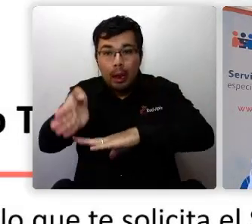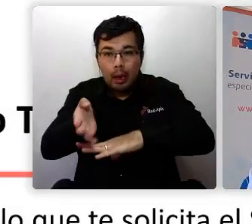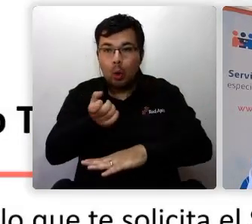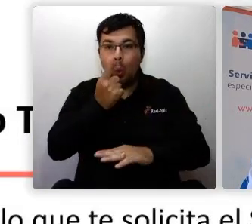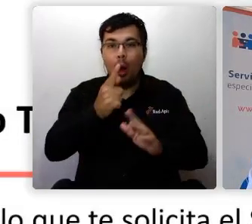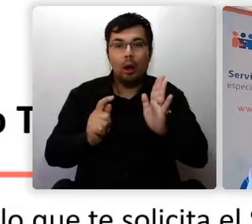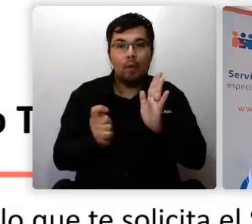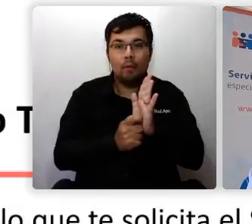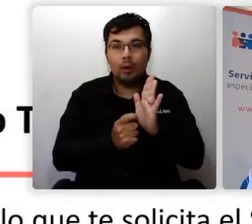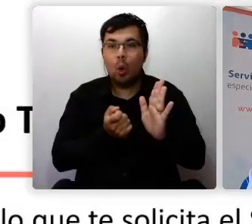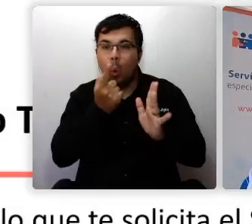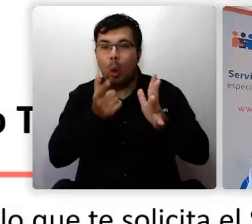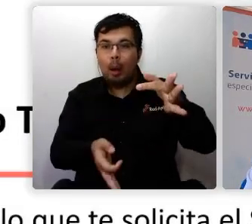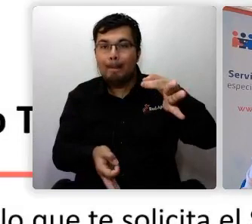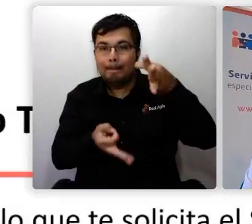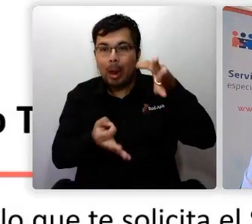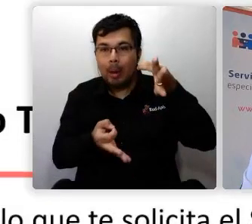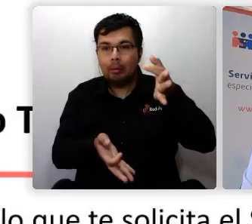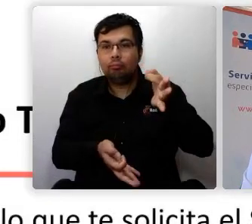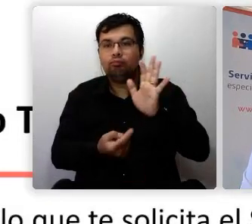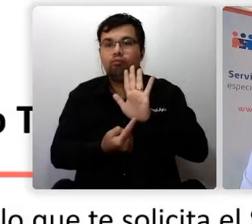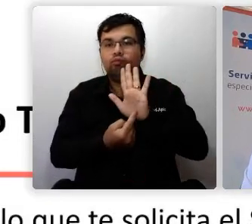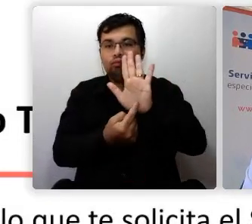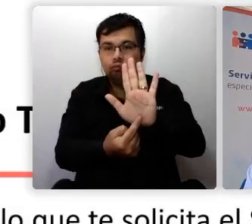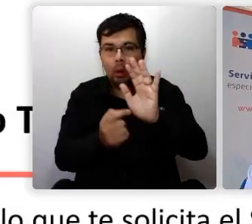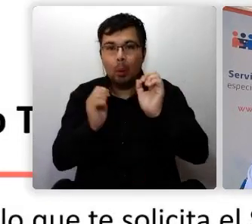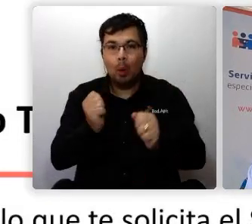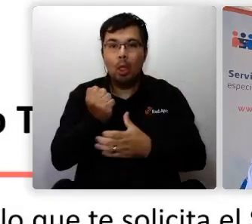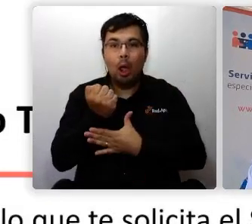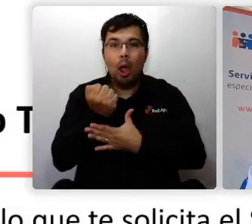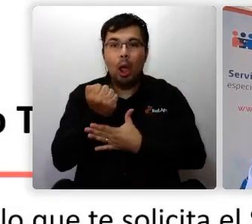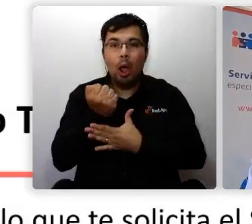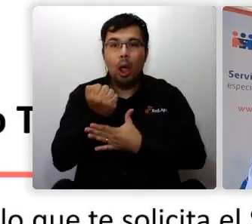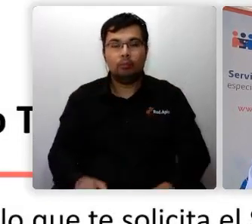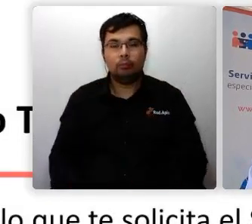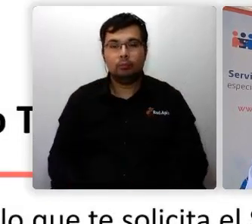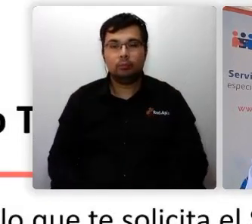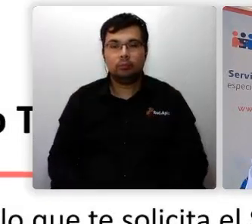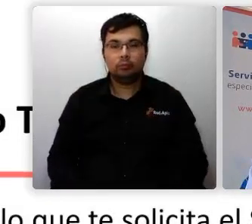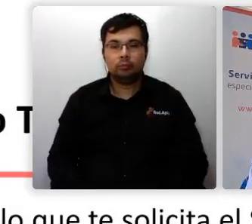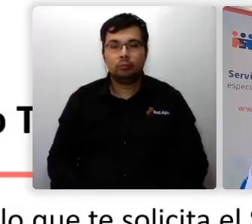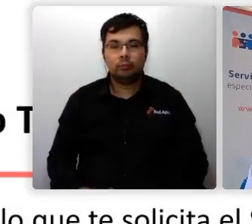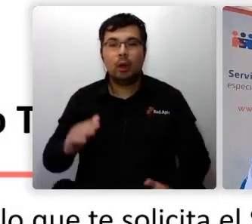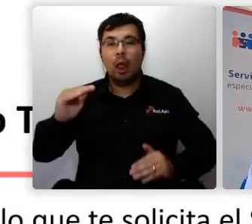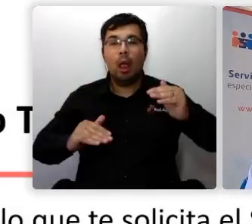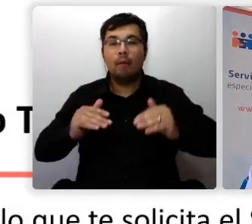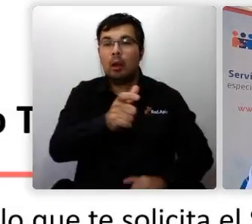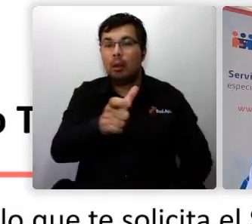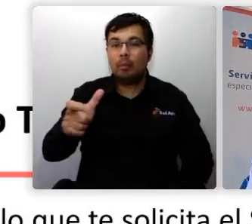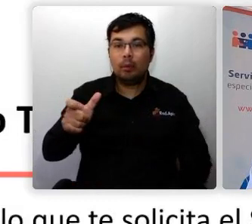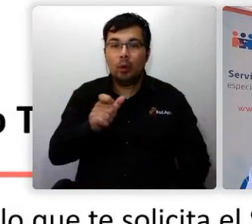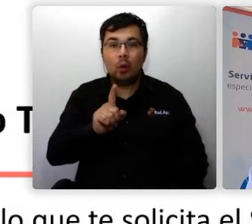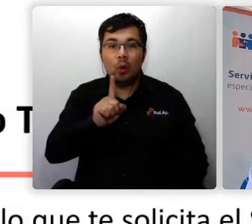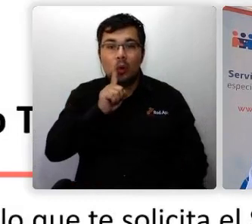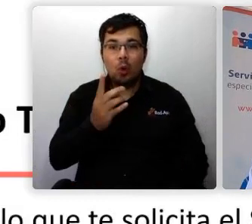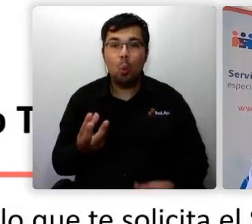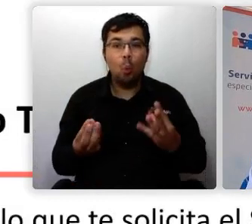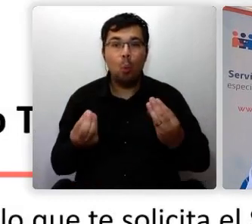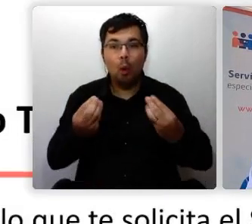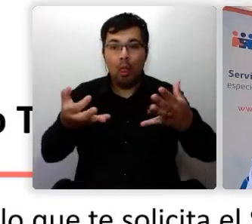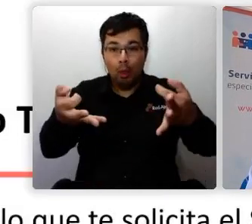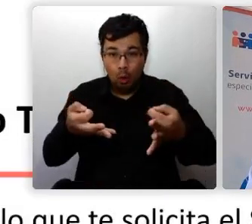¿Qué papel tiene que presentar? Nosotros lo podemos ayudar en eso. Muchas veces las personas que tienen un buen contador,